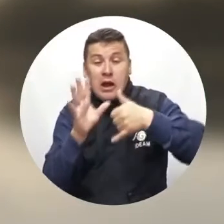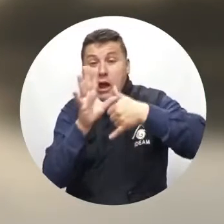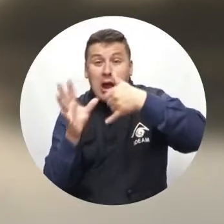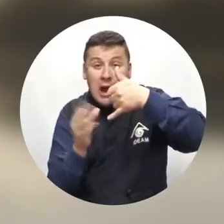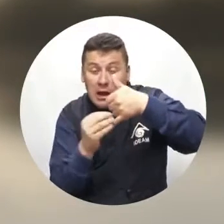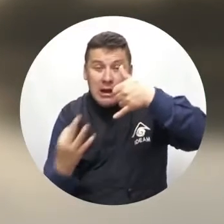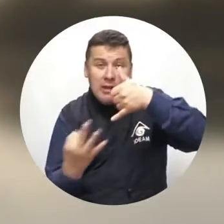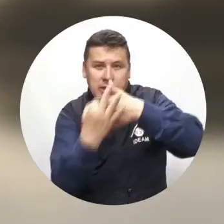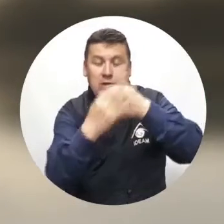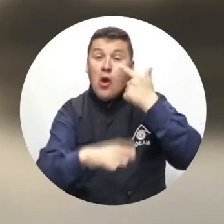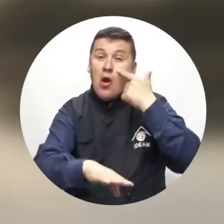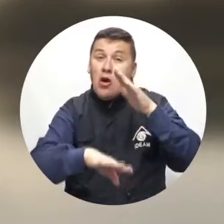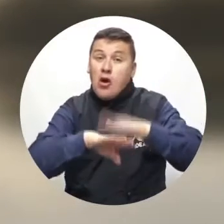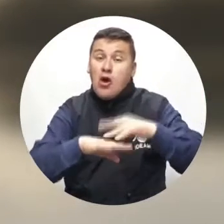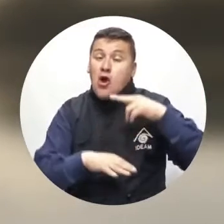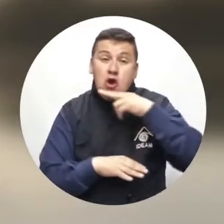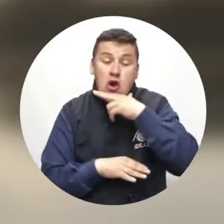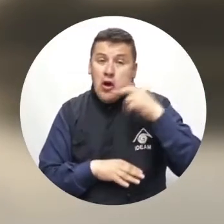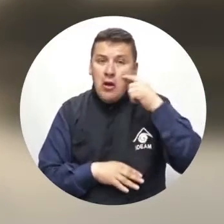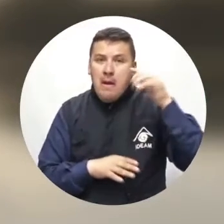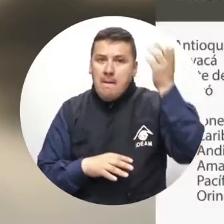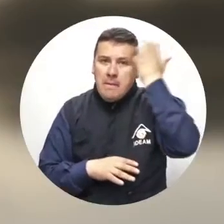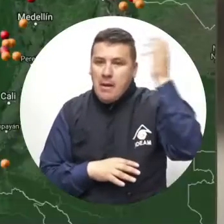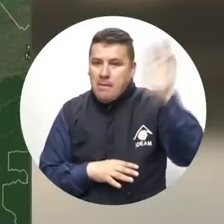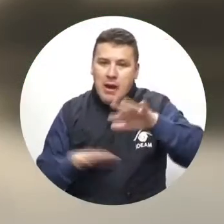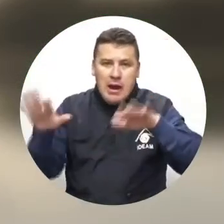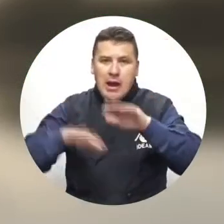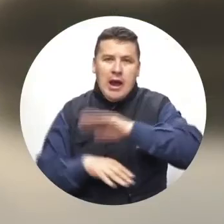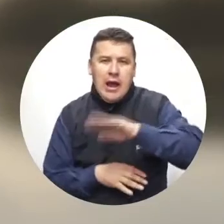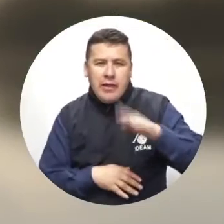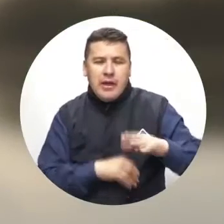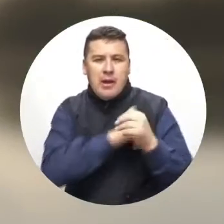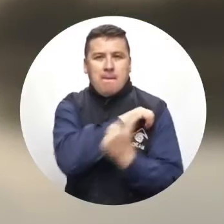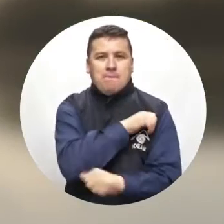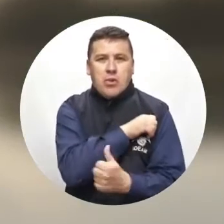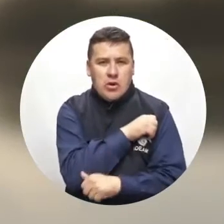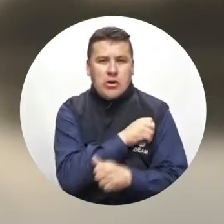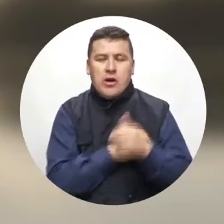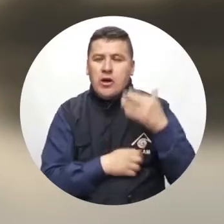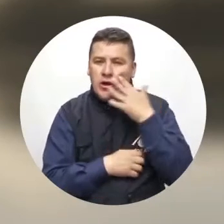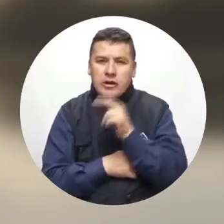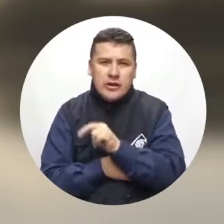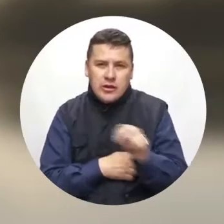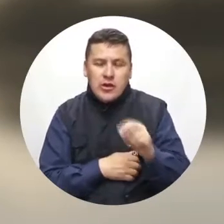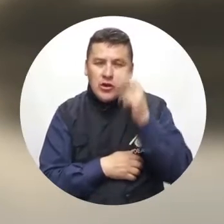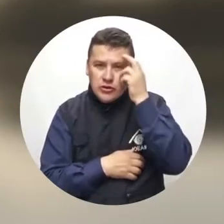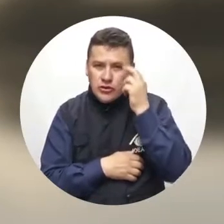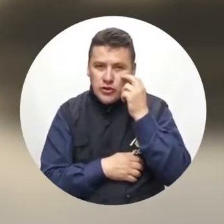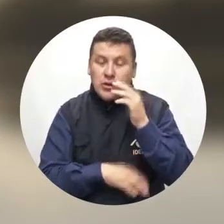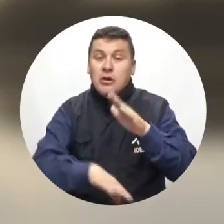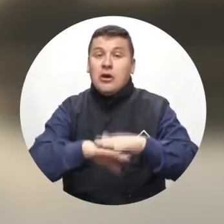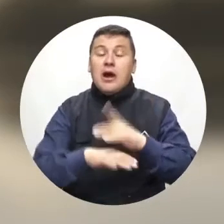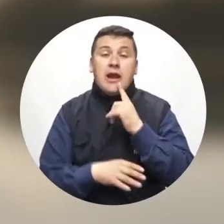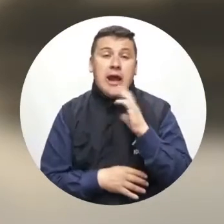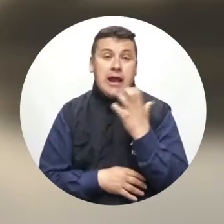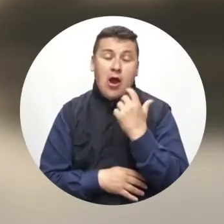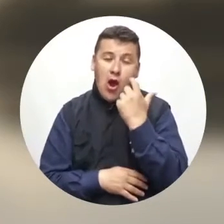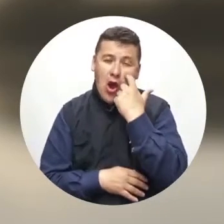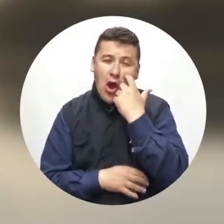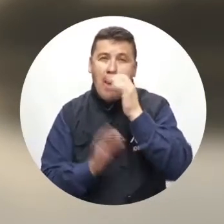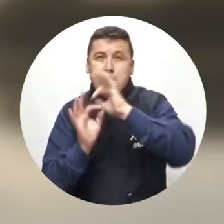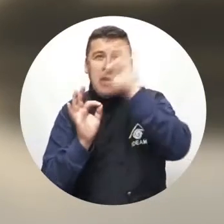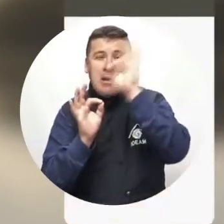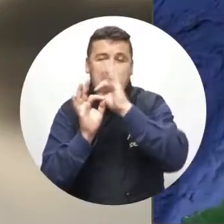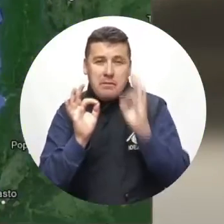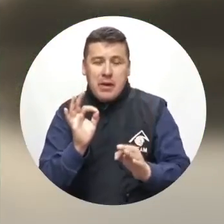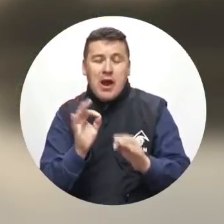Caribe y Andina. Alerta roja por deslizamientos en Antioquia, Boyacá, norte de Santander y Chocó. Alerta naranja en todas